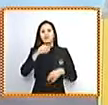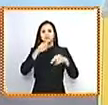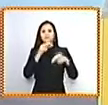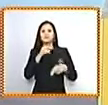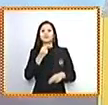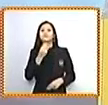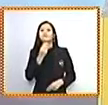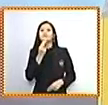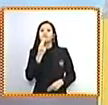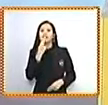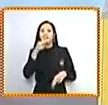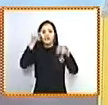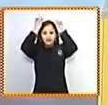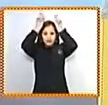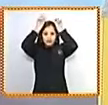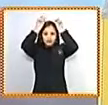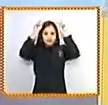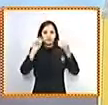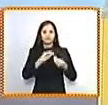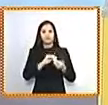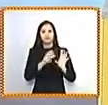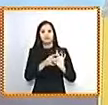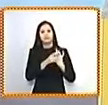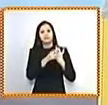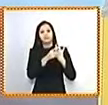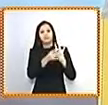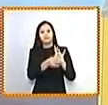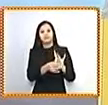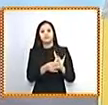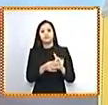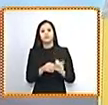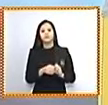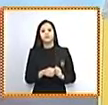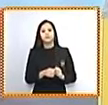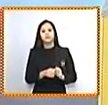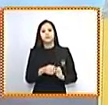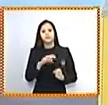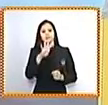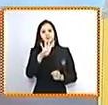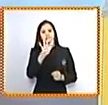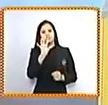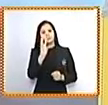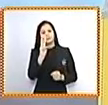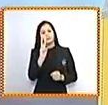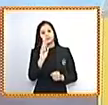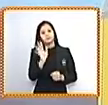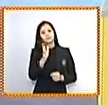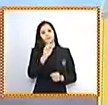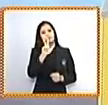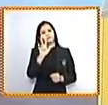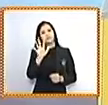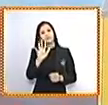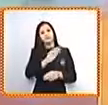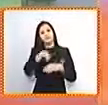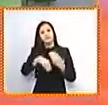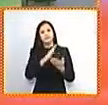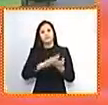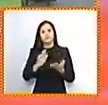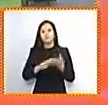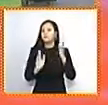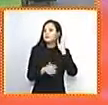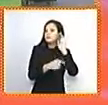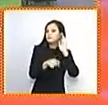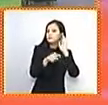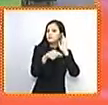En el cuerpo lo podemos ubicar en el pecho. Otros números que le relacionan son el 46 y el 35. Pero si tú invertiste para 10